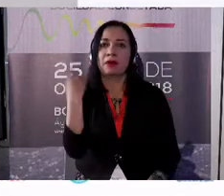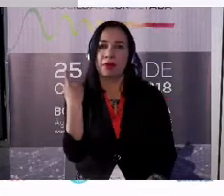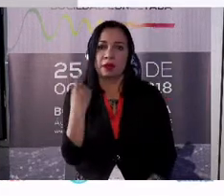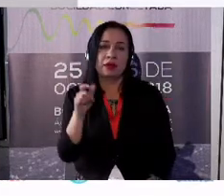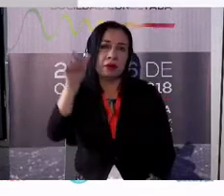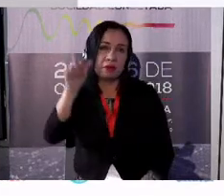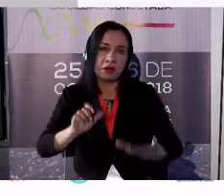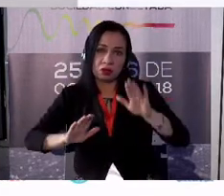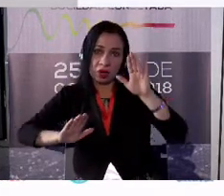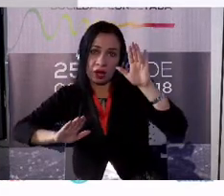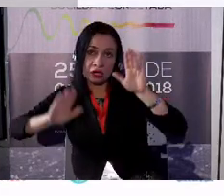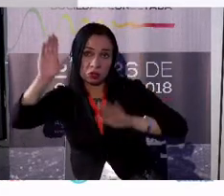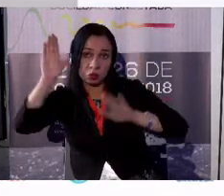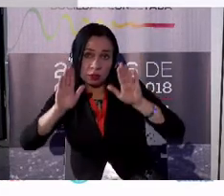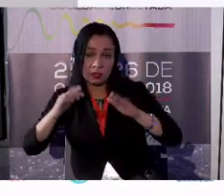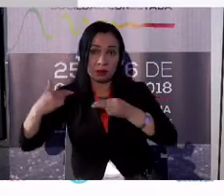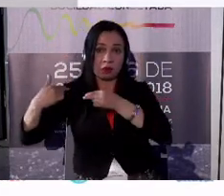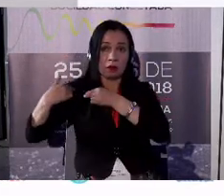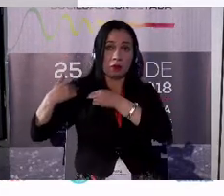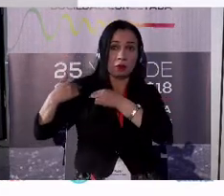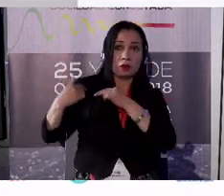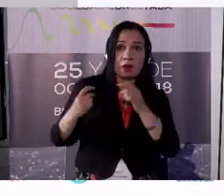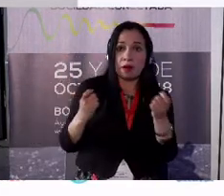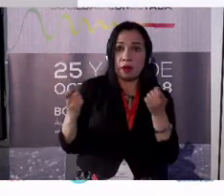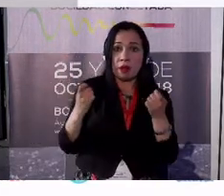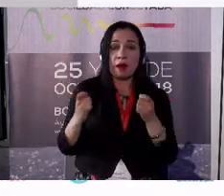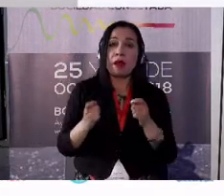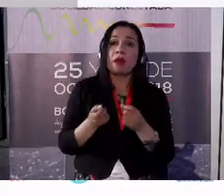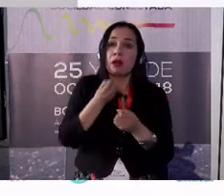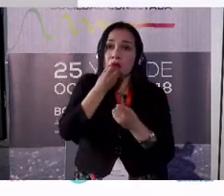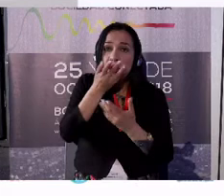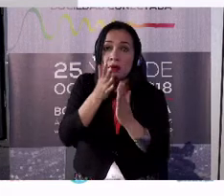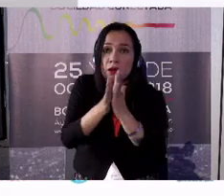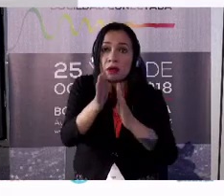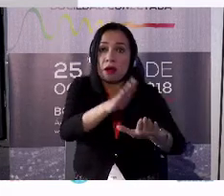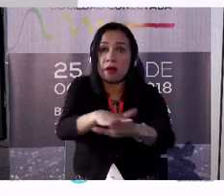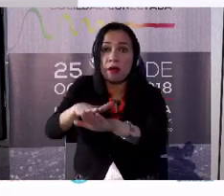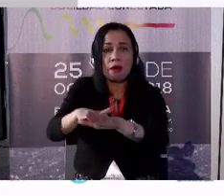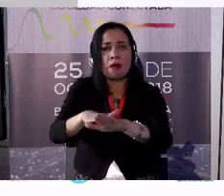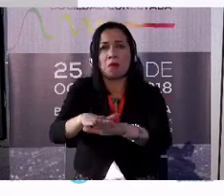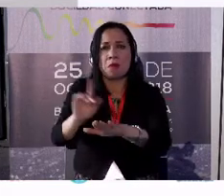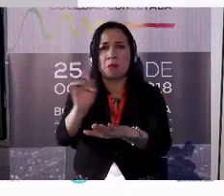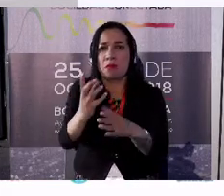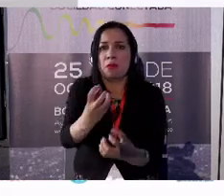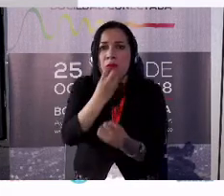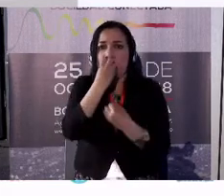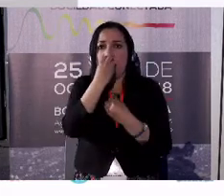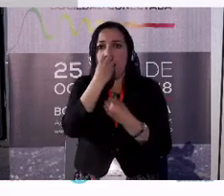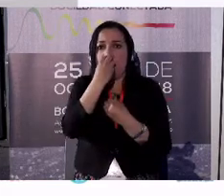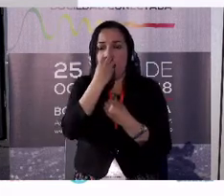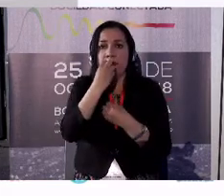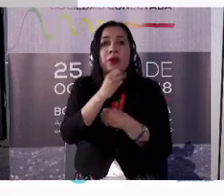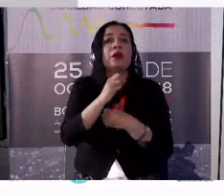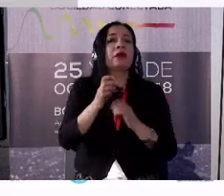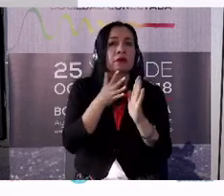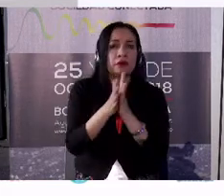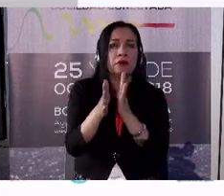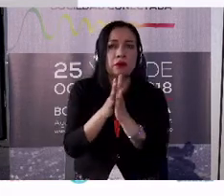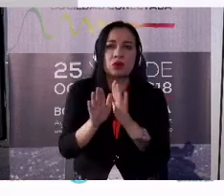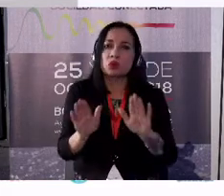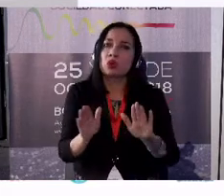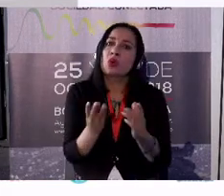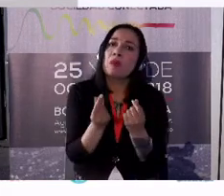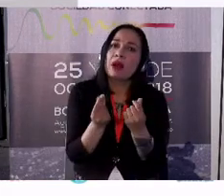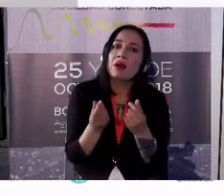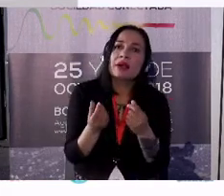no las va a revelar en ese momento. Todo lo que le revela o lo que le comunica a los participantes es los valores